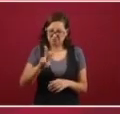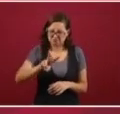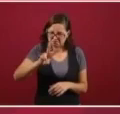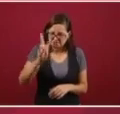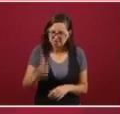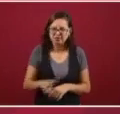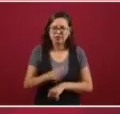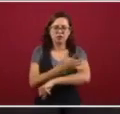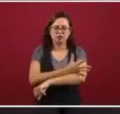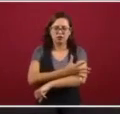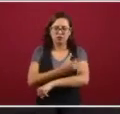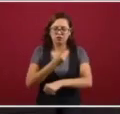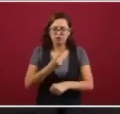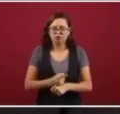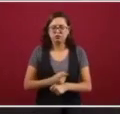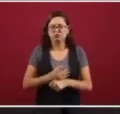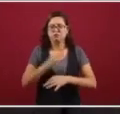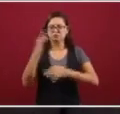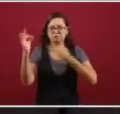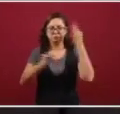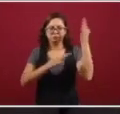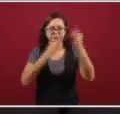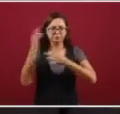más veraz en los medios.